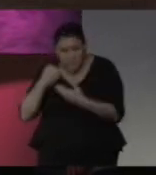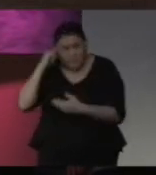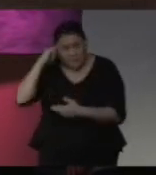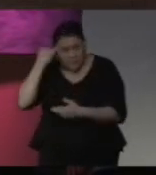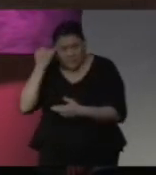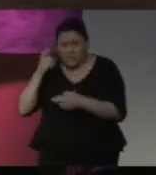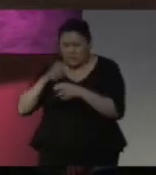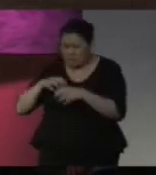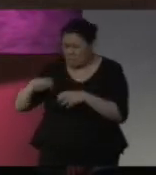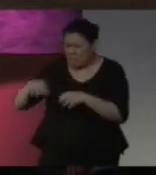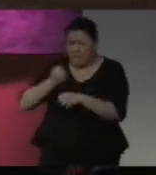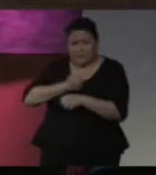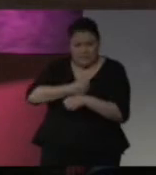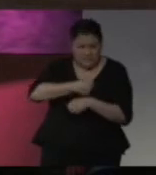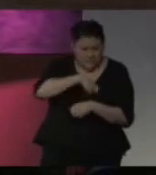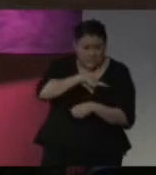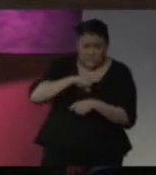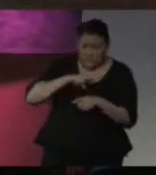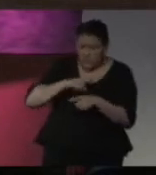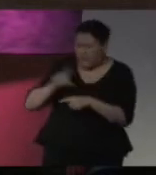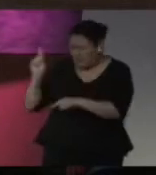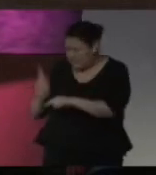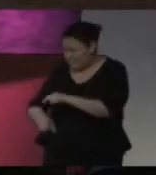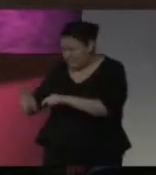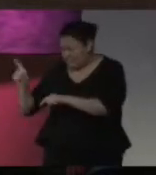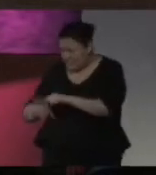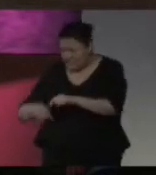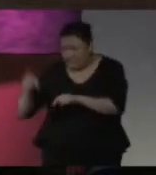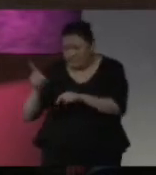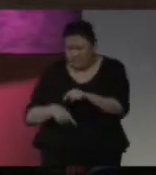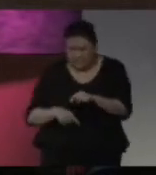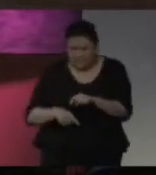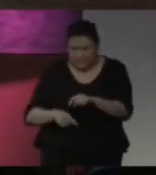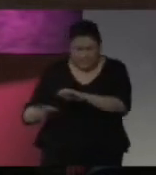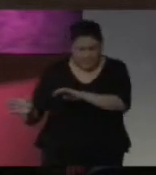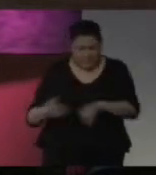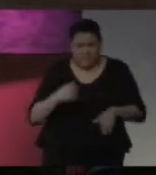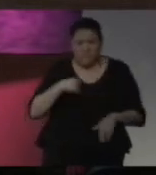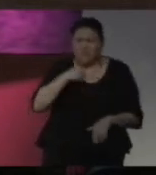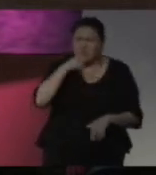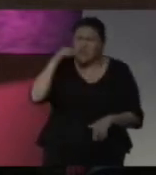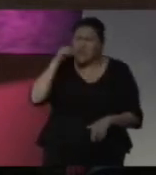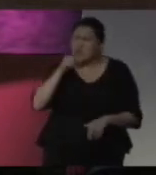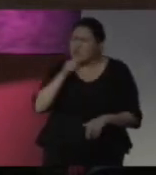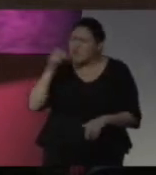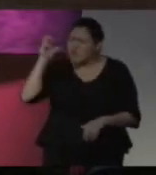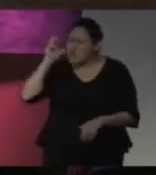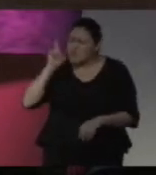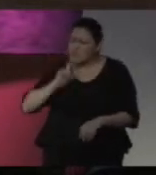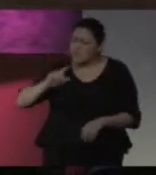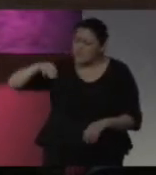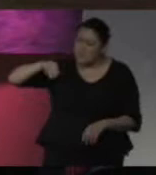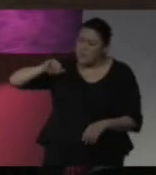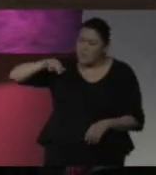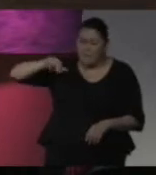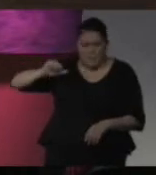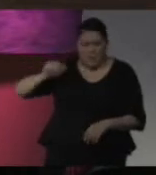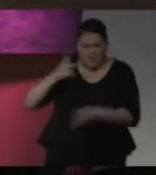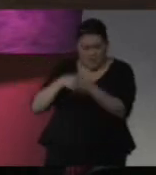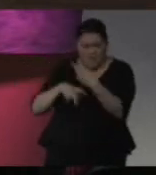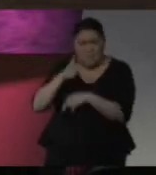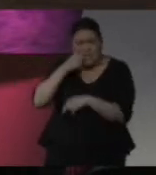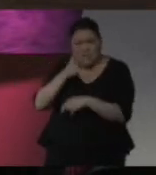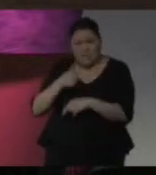autónomas de la salud. Mina Navarro, que creo que estuvo ayer o antier aquí en el coloquio, propone que hemos de pensar el despojo